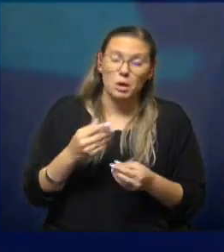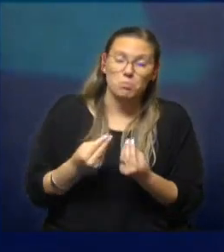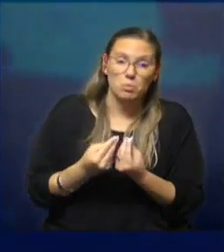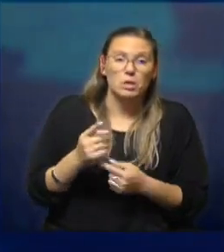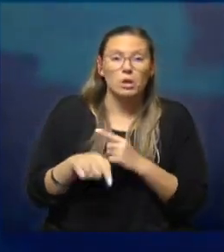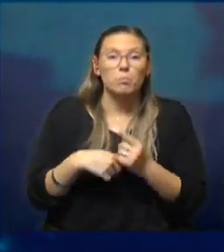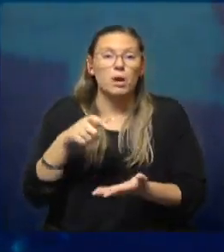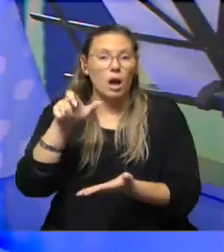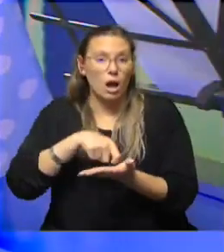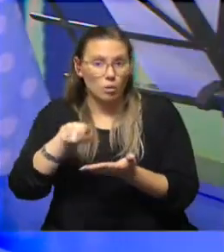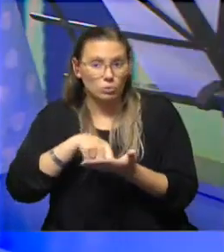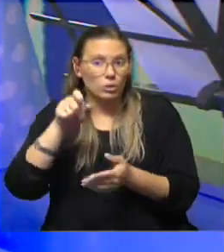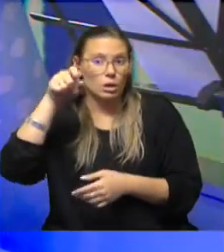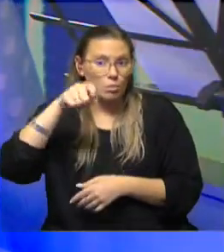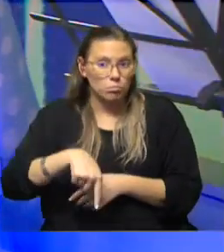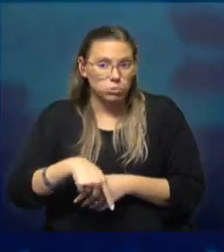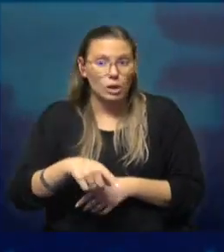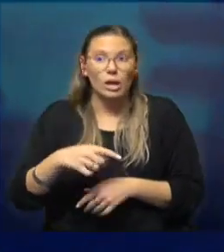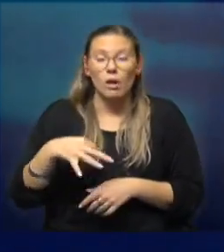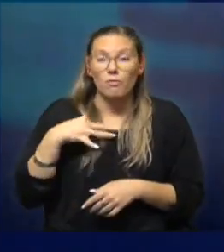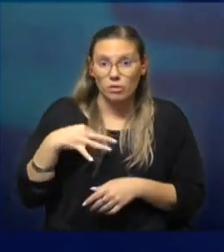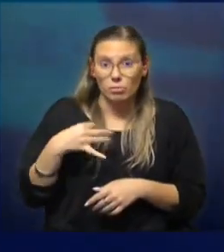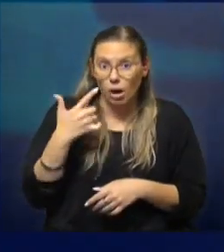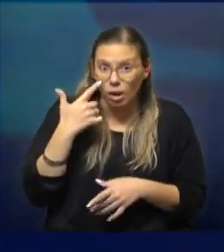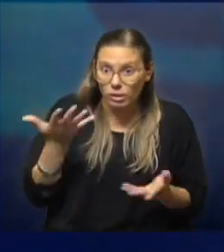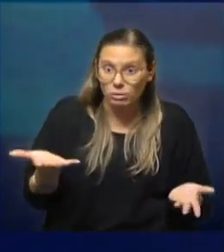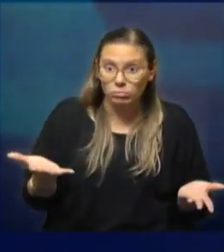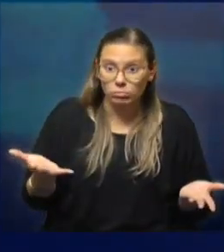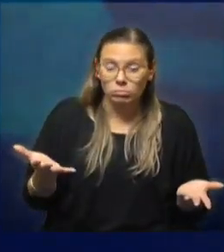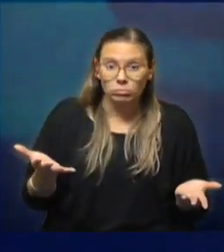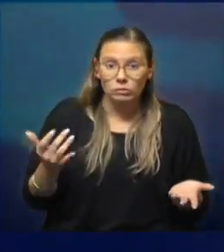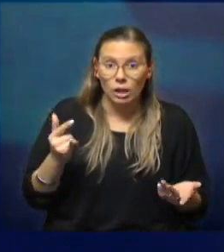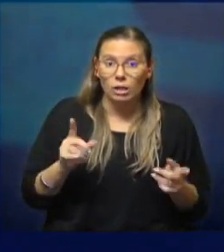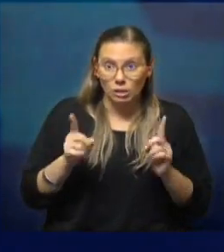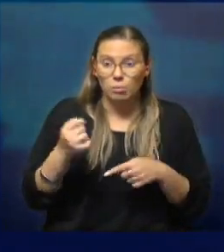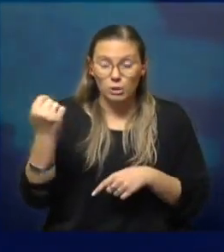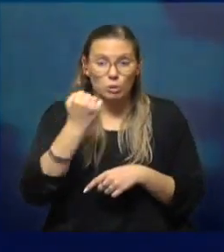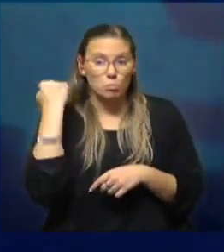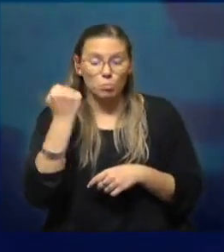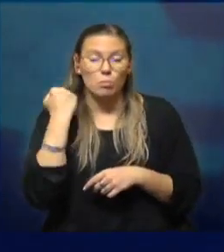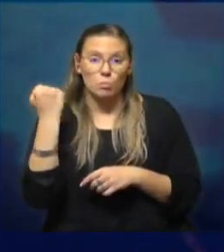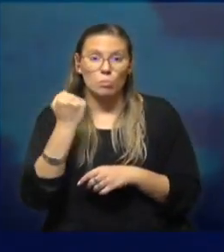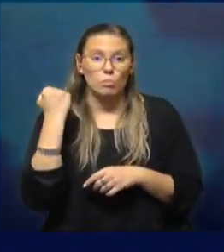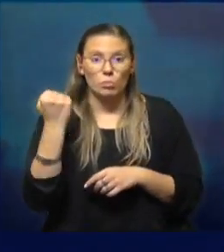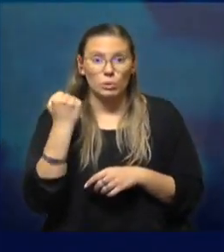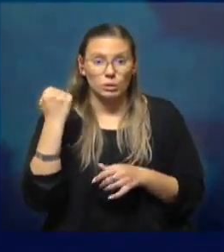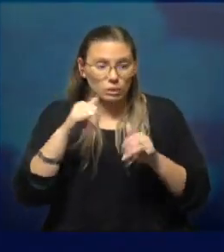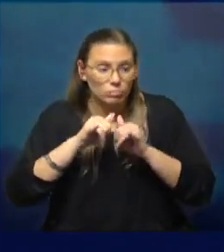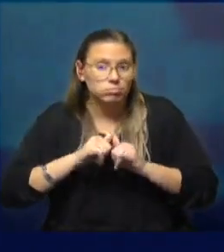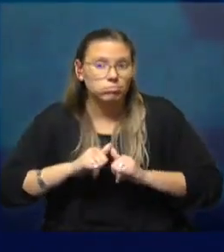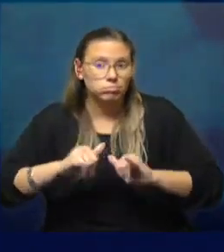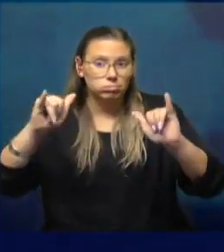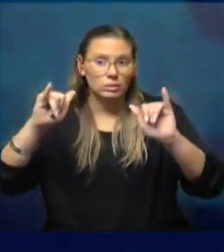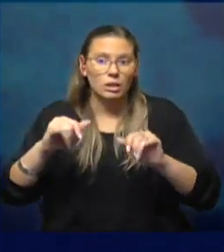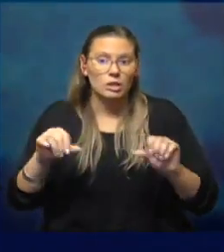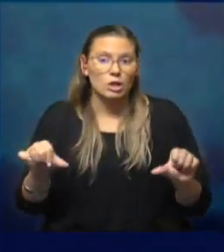algunos autores nacionales que estaban vivos y dijimos, bueno, esto también es importantísimo que se difunda, que sea parte